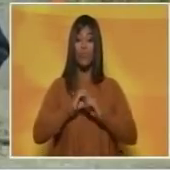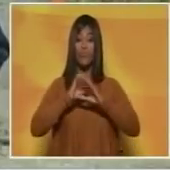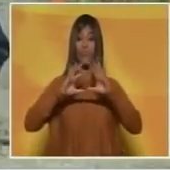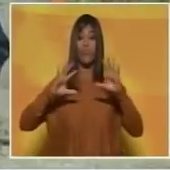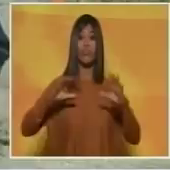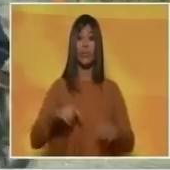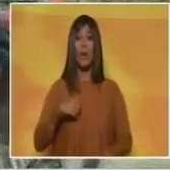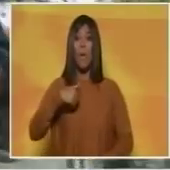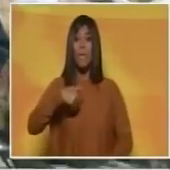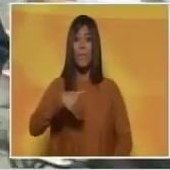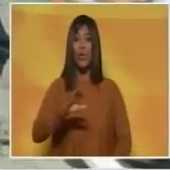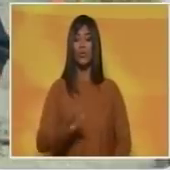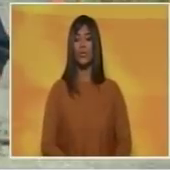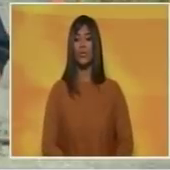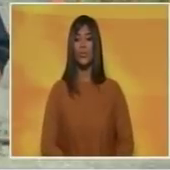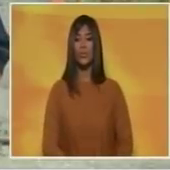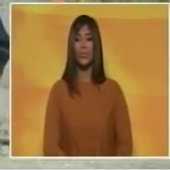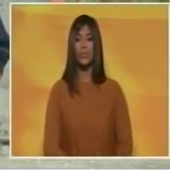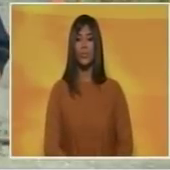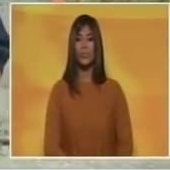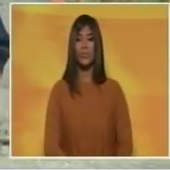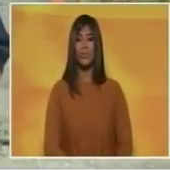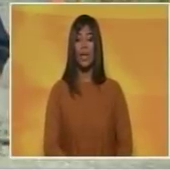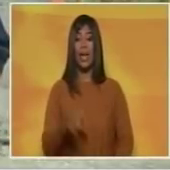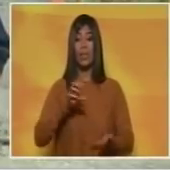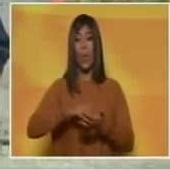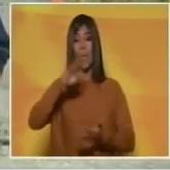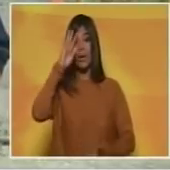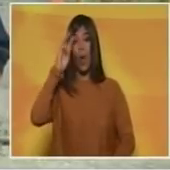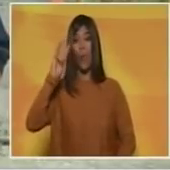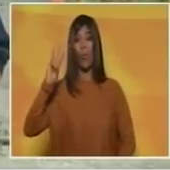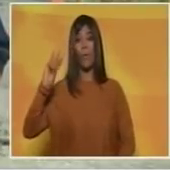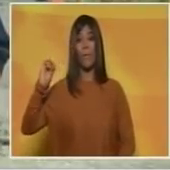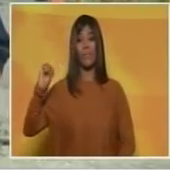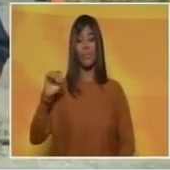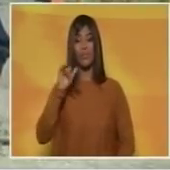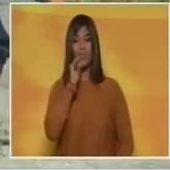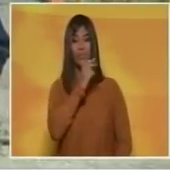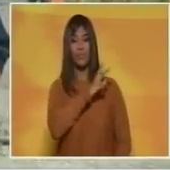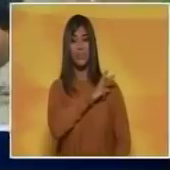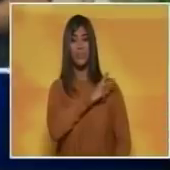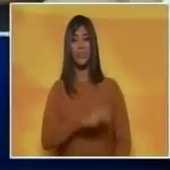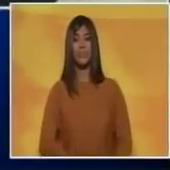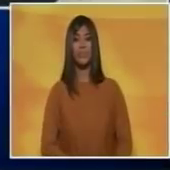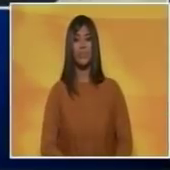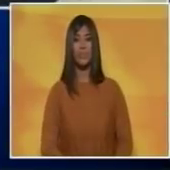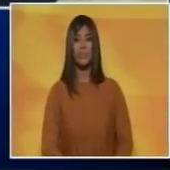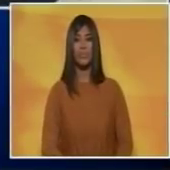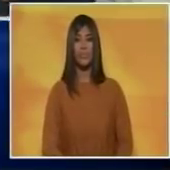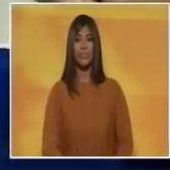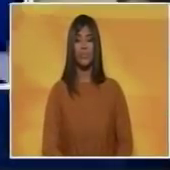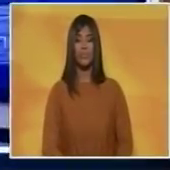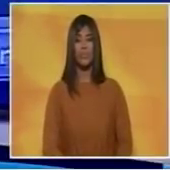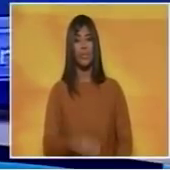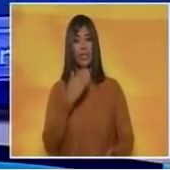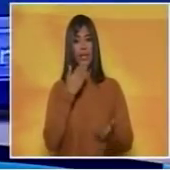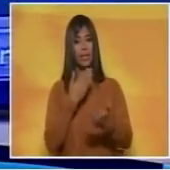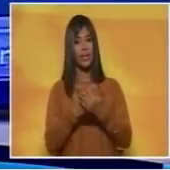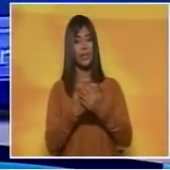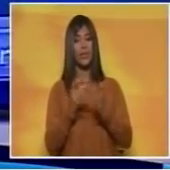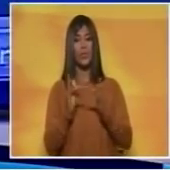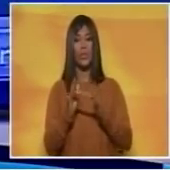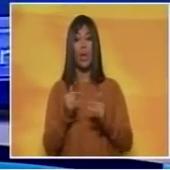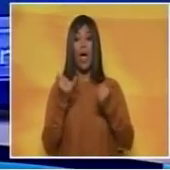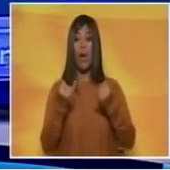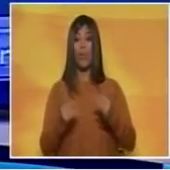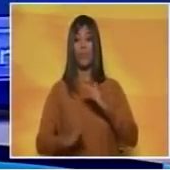en nuestras siguientes emisiones. Desde el estado de Barinas, Wilmer Martínez, Noticiero Venevisión. Muchísimas gracias, Wilmer. Amigos,